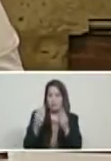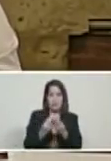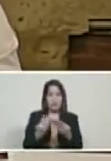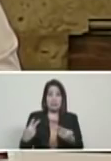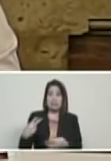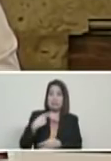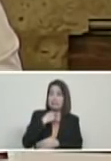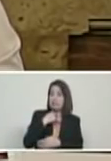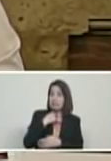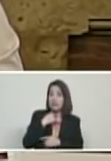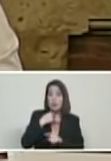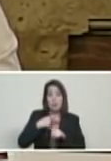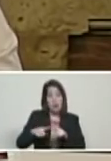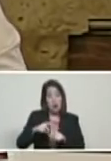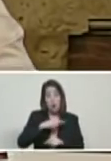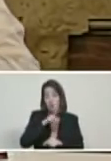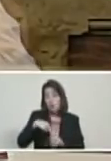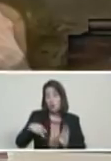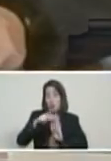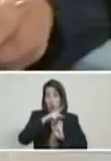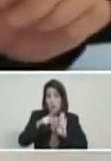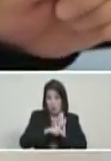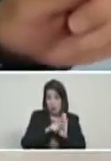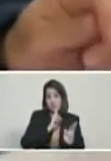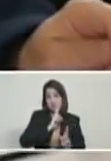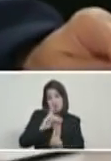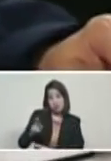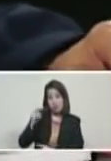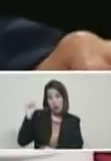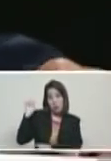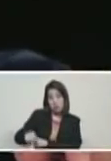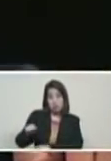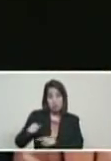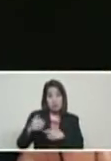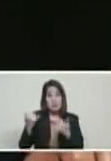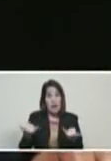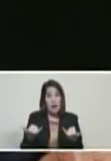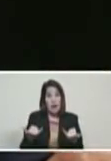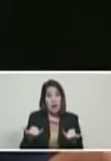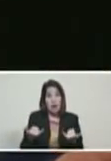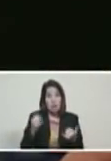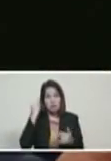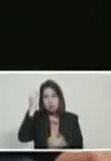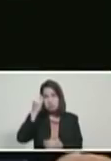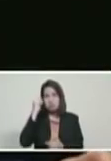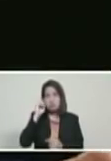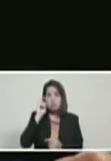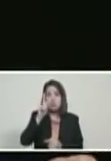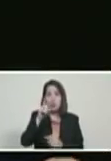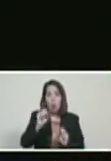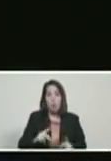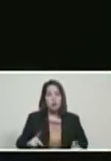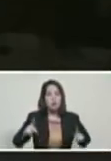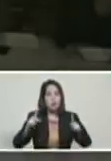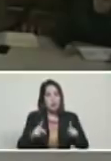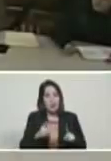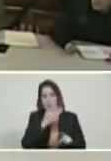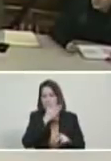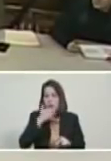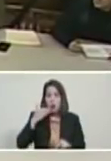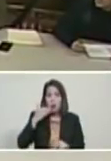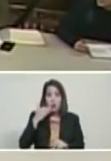Entonces, nuestro plan, además de responder a expectativas, a oportunidades,